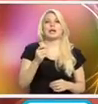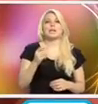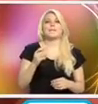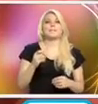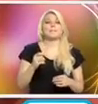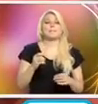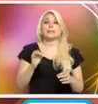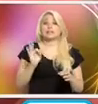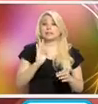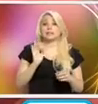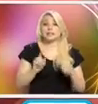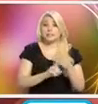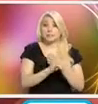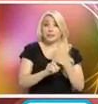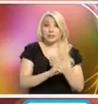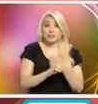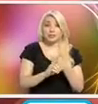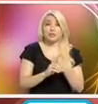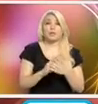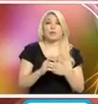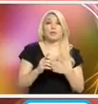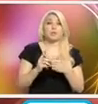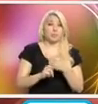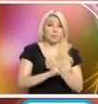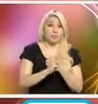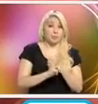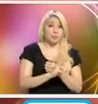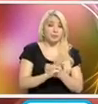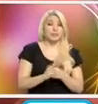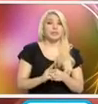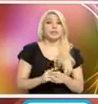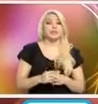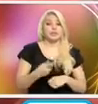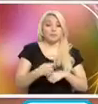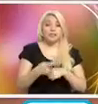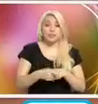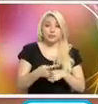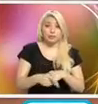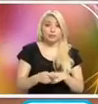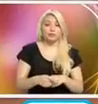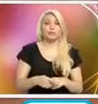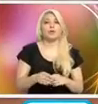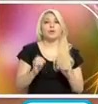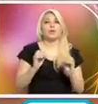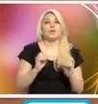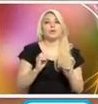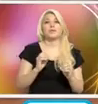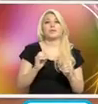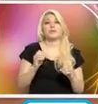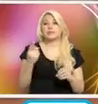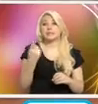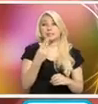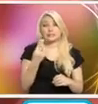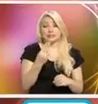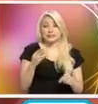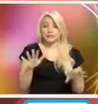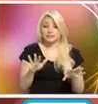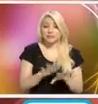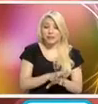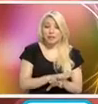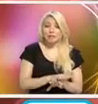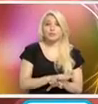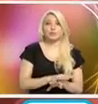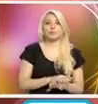peligro de ir hacia abajo, drogas y todo lo que ya sabemos, o ante la oportunidad de hacer una transformación en tu vida. Realmente los